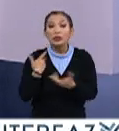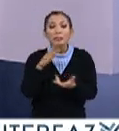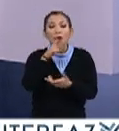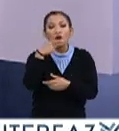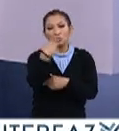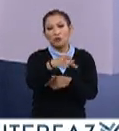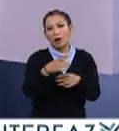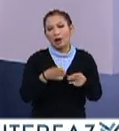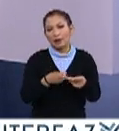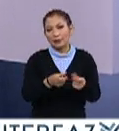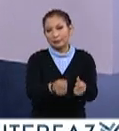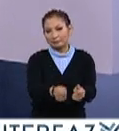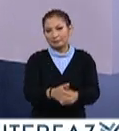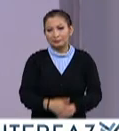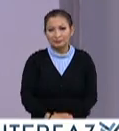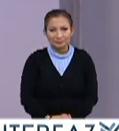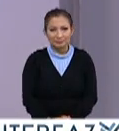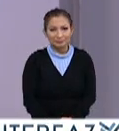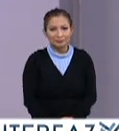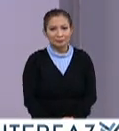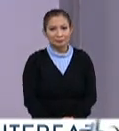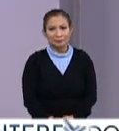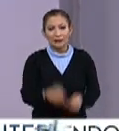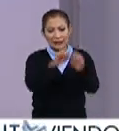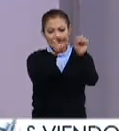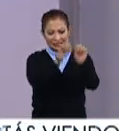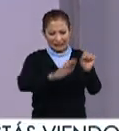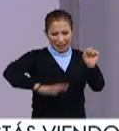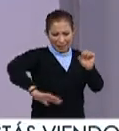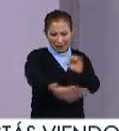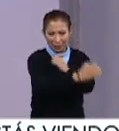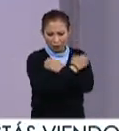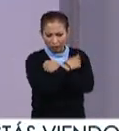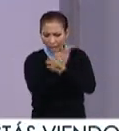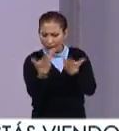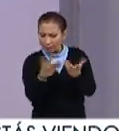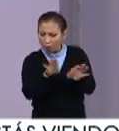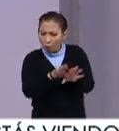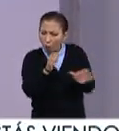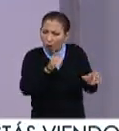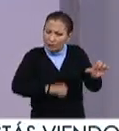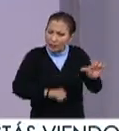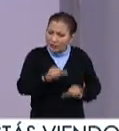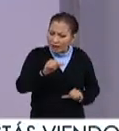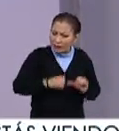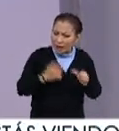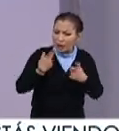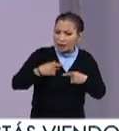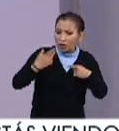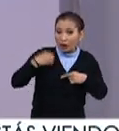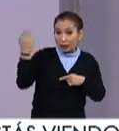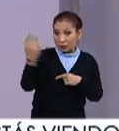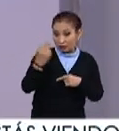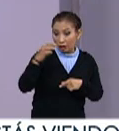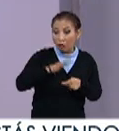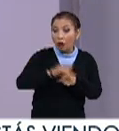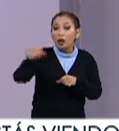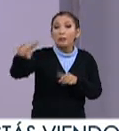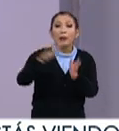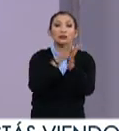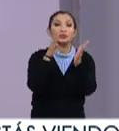mejora de su calidad. El sistema educativo realiza un tipo de actividad social que demanda específicamente